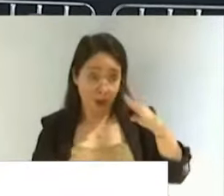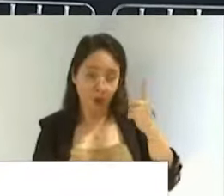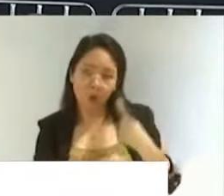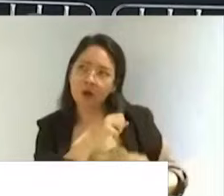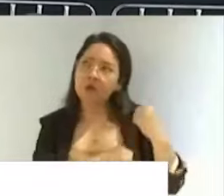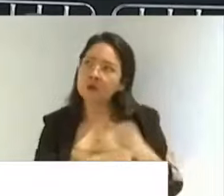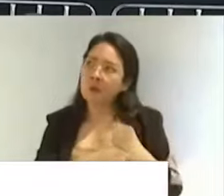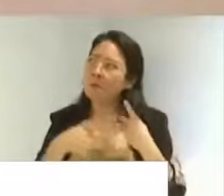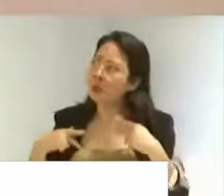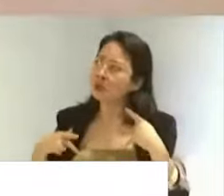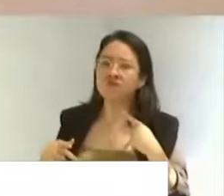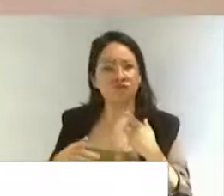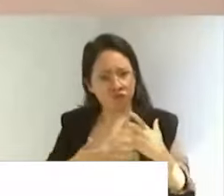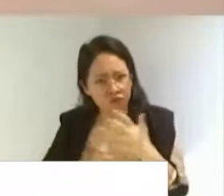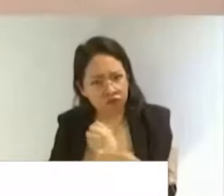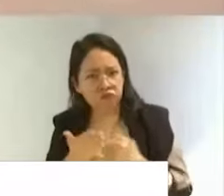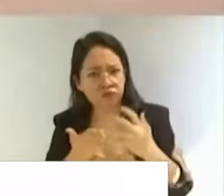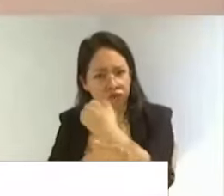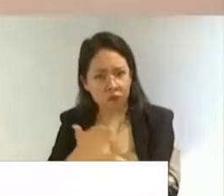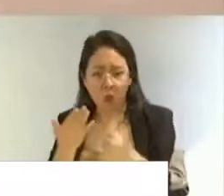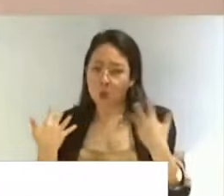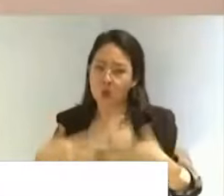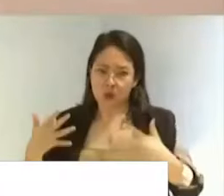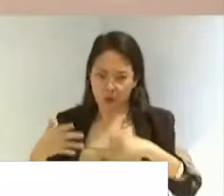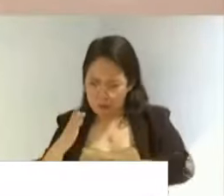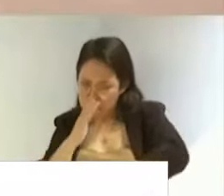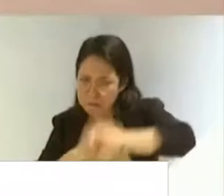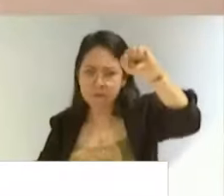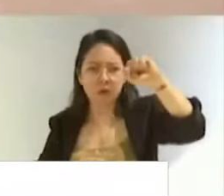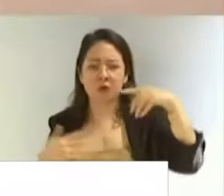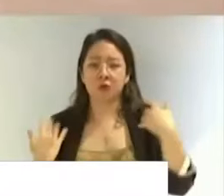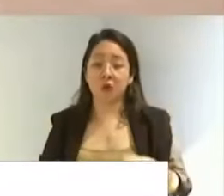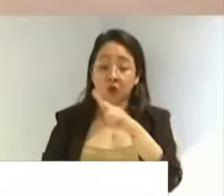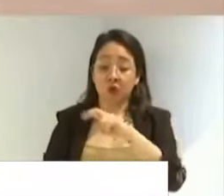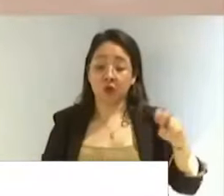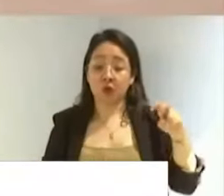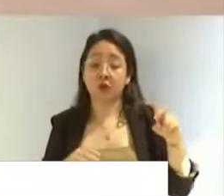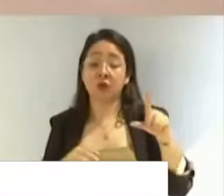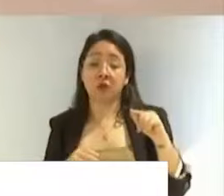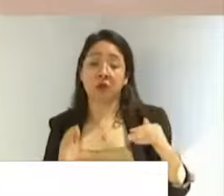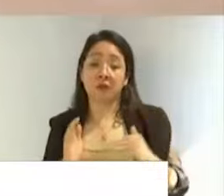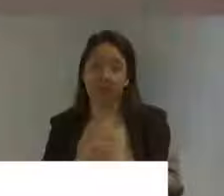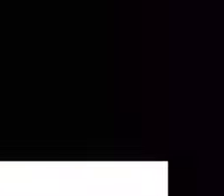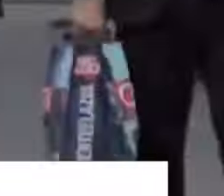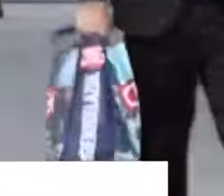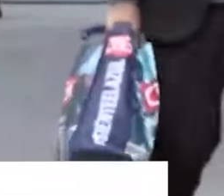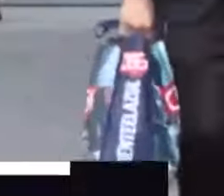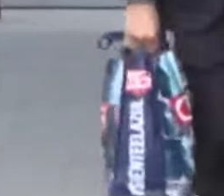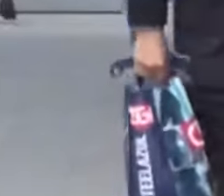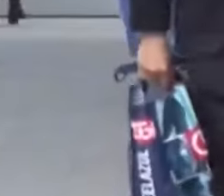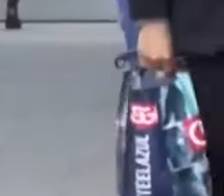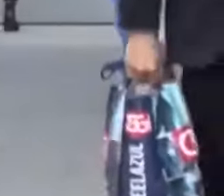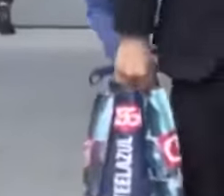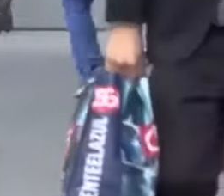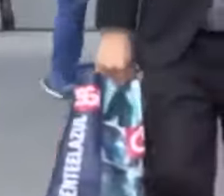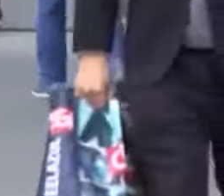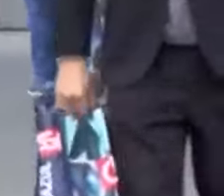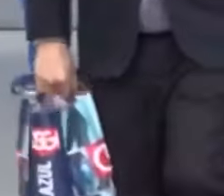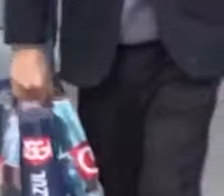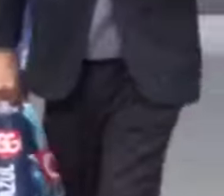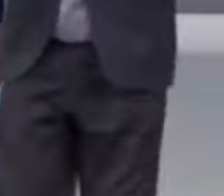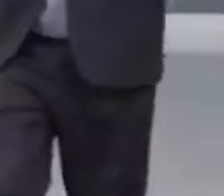pasado tuvieron utilidades récord de 270 mil millones de pesos. Dichos resultados forman